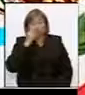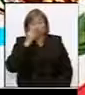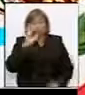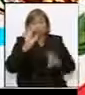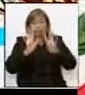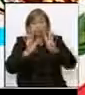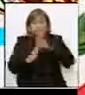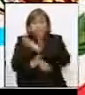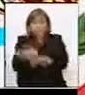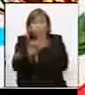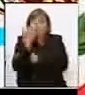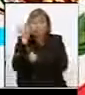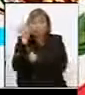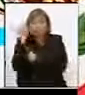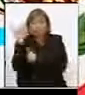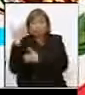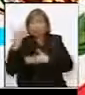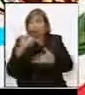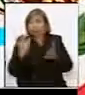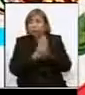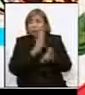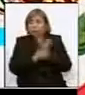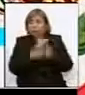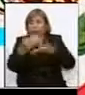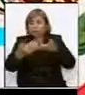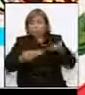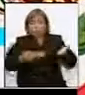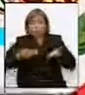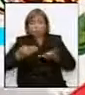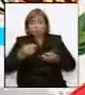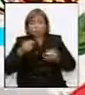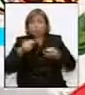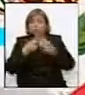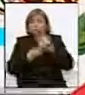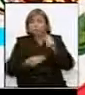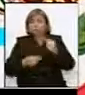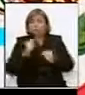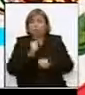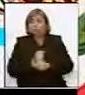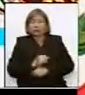mañana para dar trámite a esta cuestión de confianza.